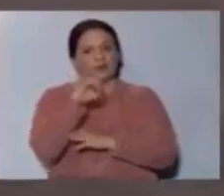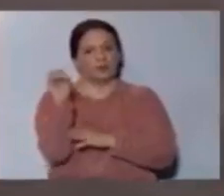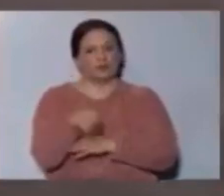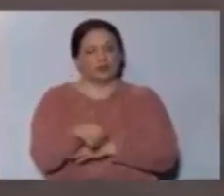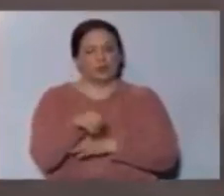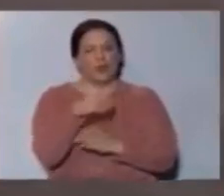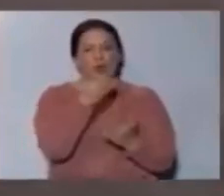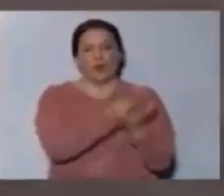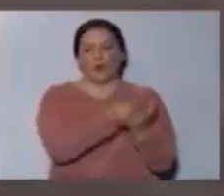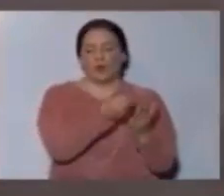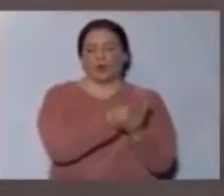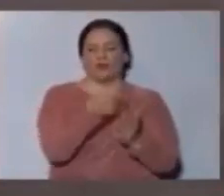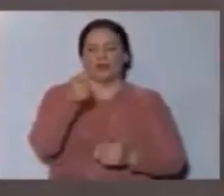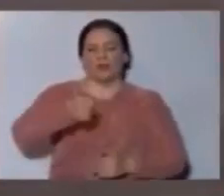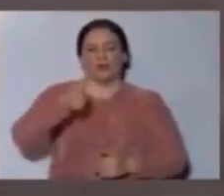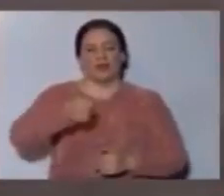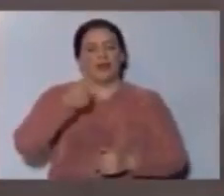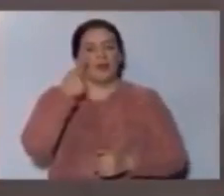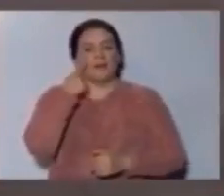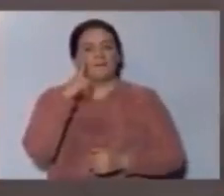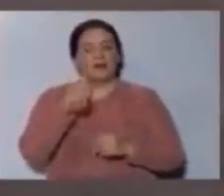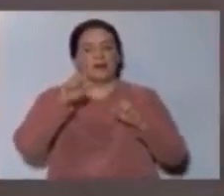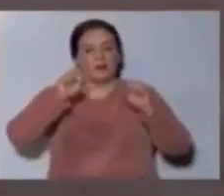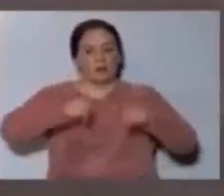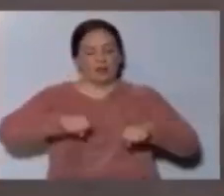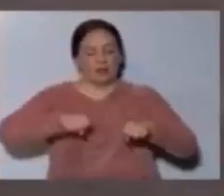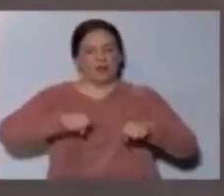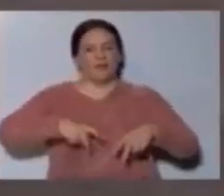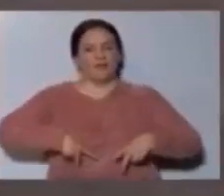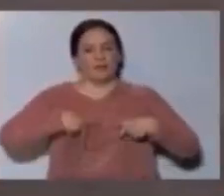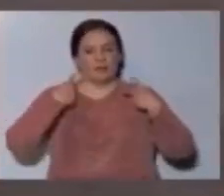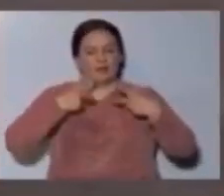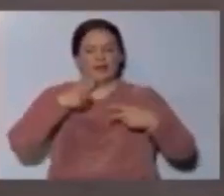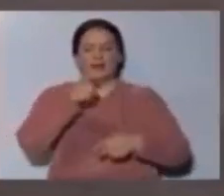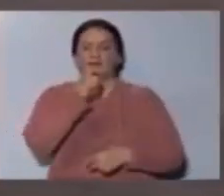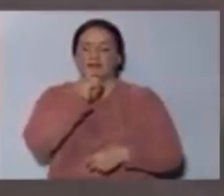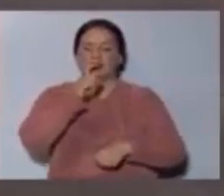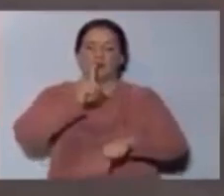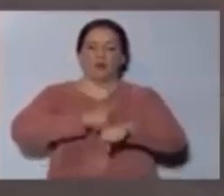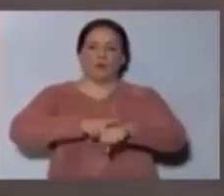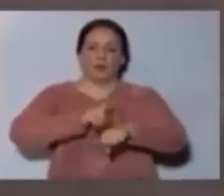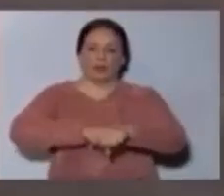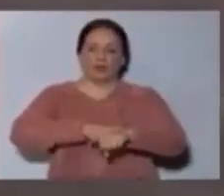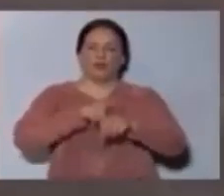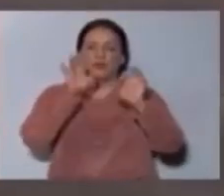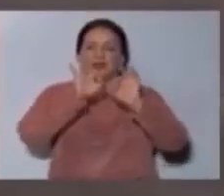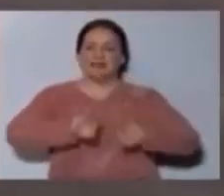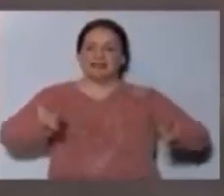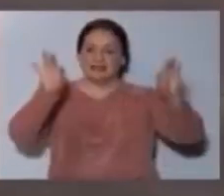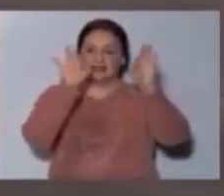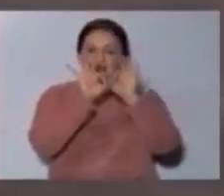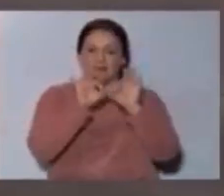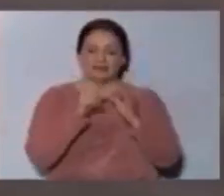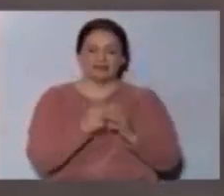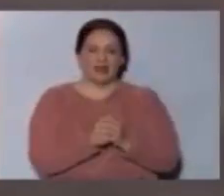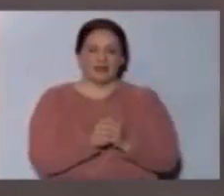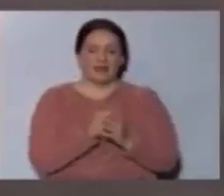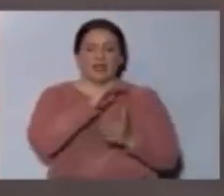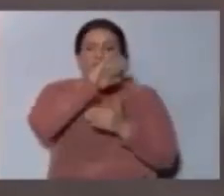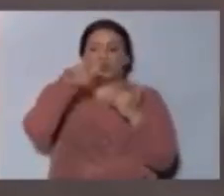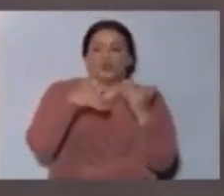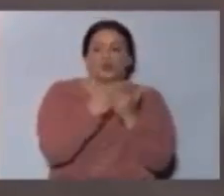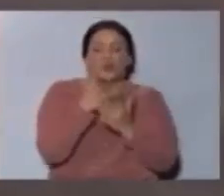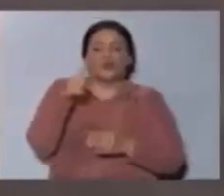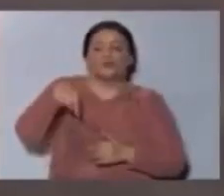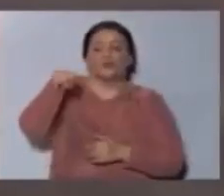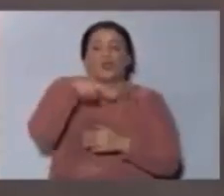del fondo notarial para subsistir en este difícil momento es absolutamente indispensable. Todos ellos